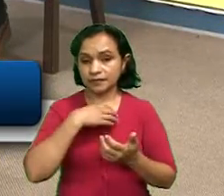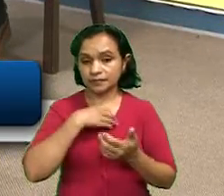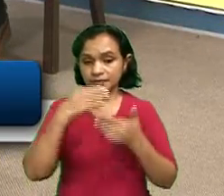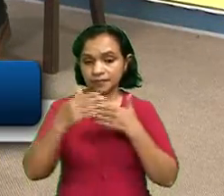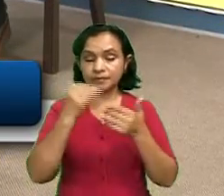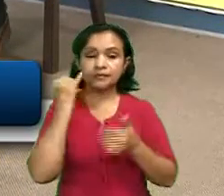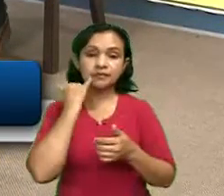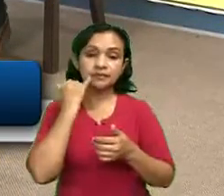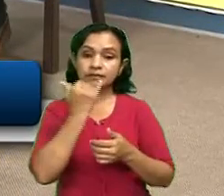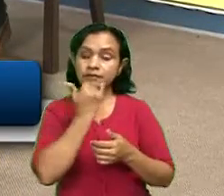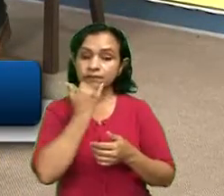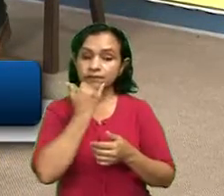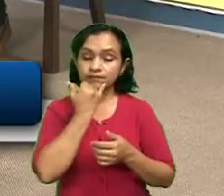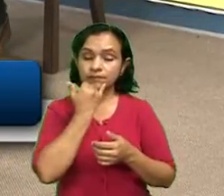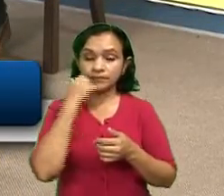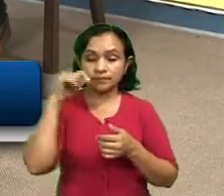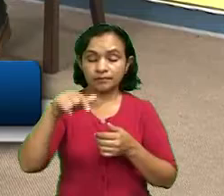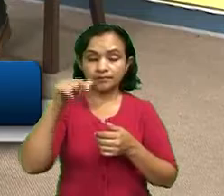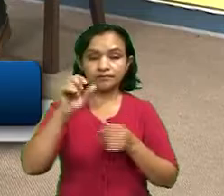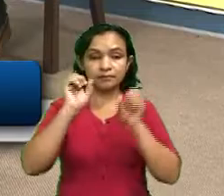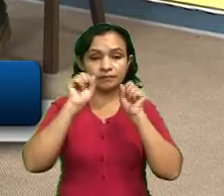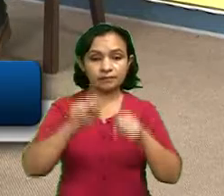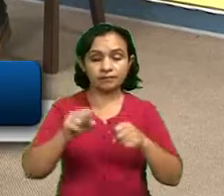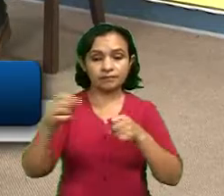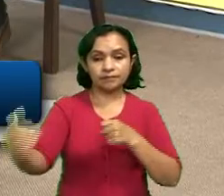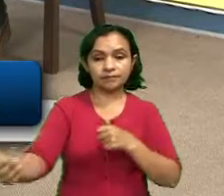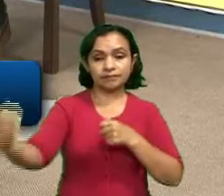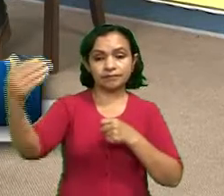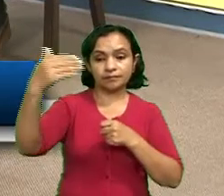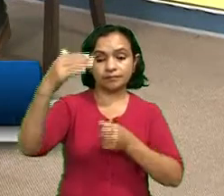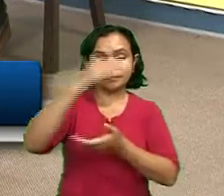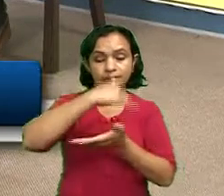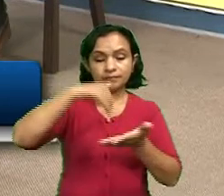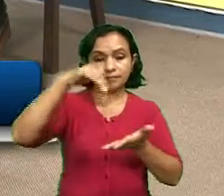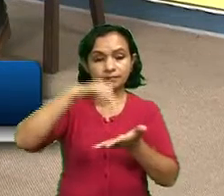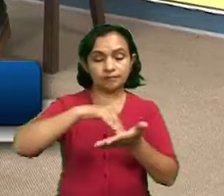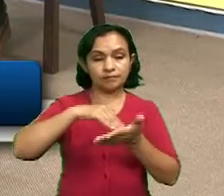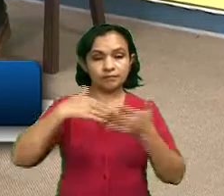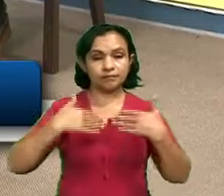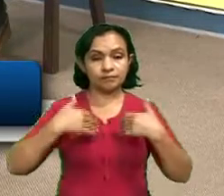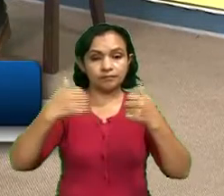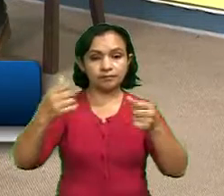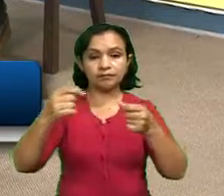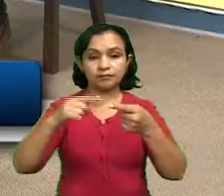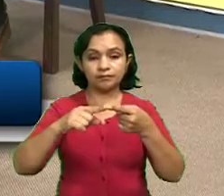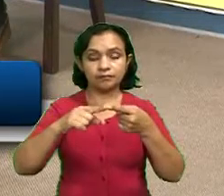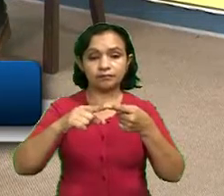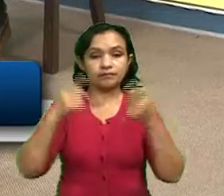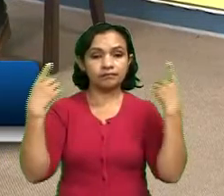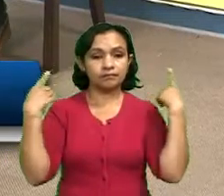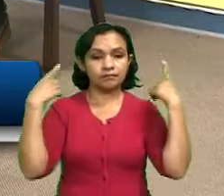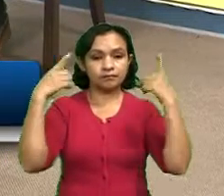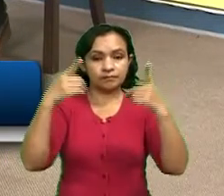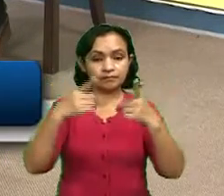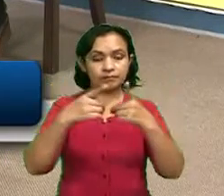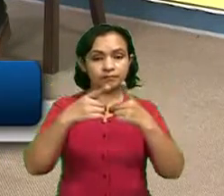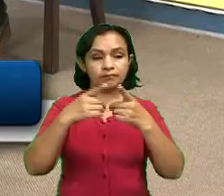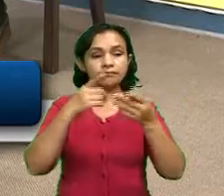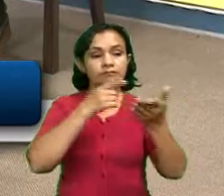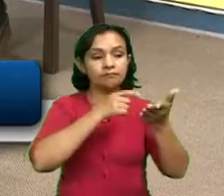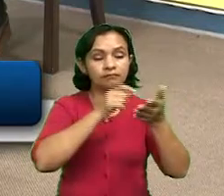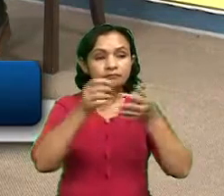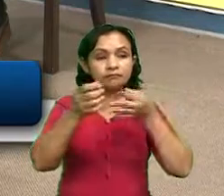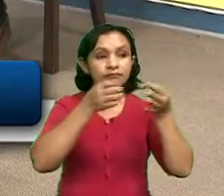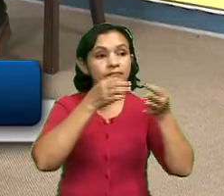del mercado de Israel, si fuese ese el caso, ellos pueden llegar al centro de salud y van directamente al área de la dirección y ellos presentan una